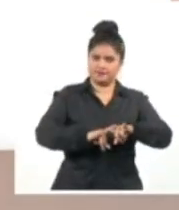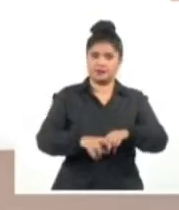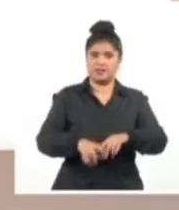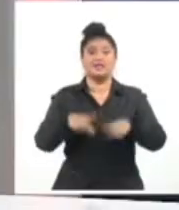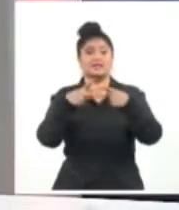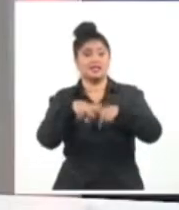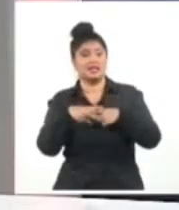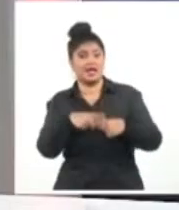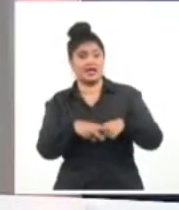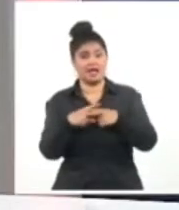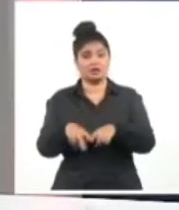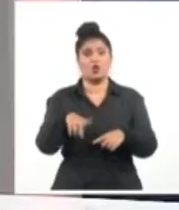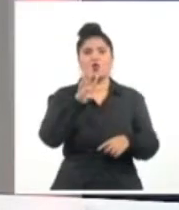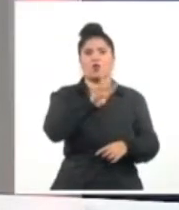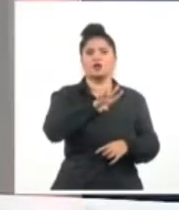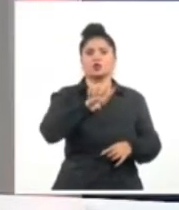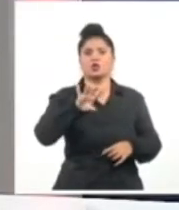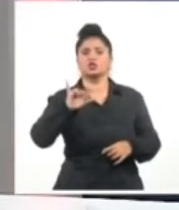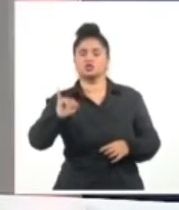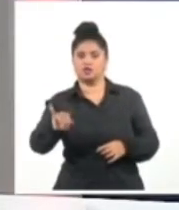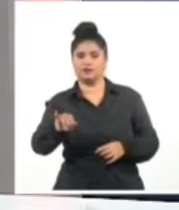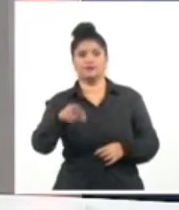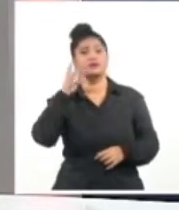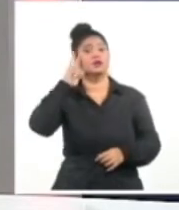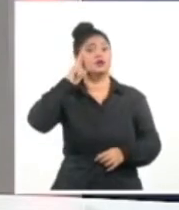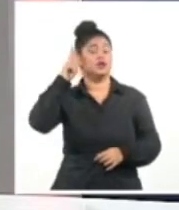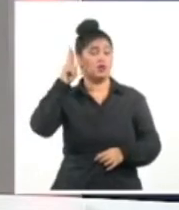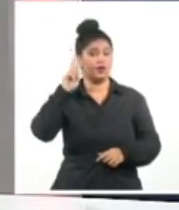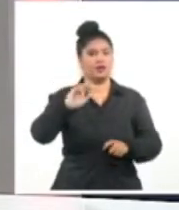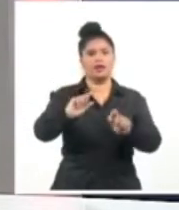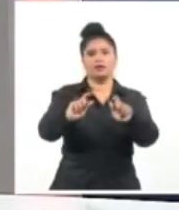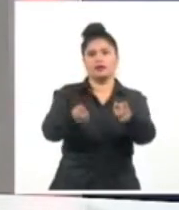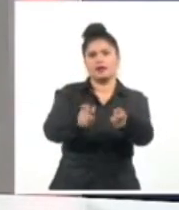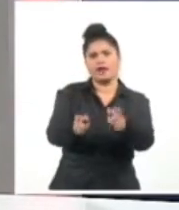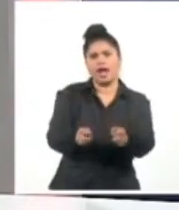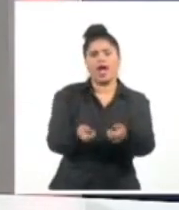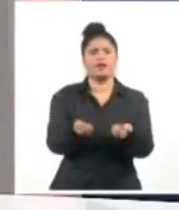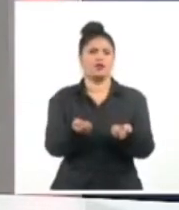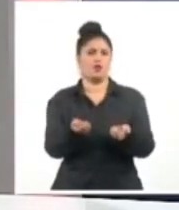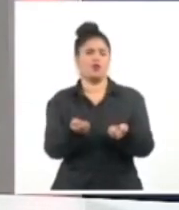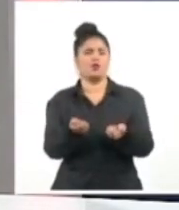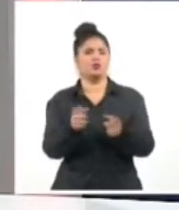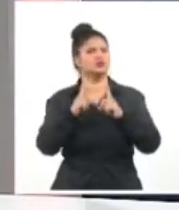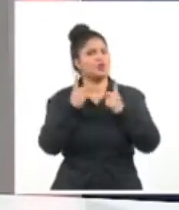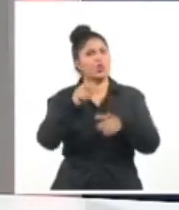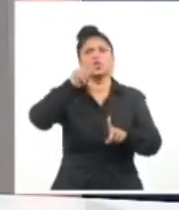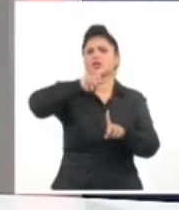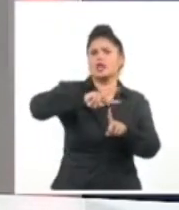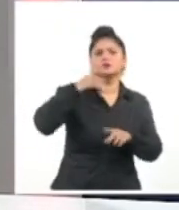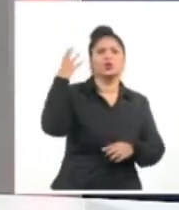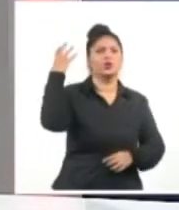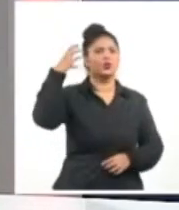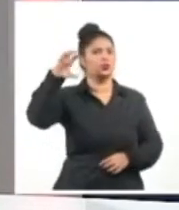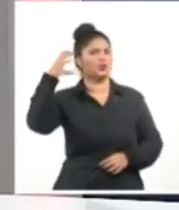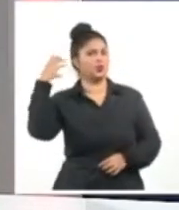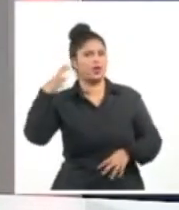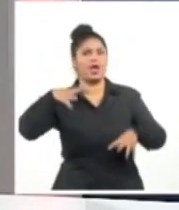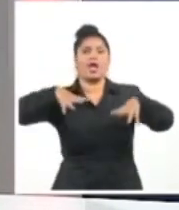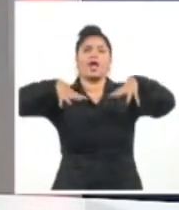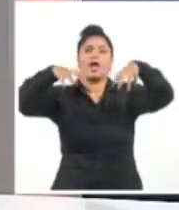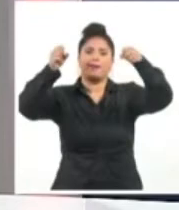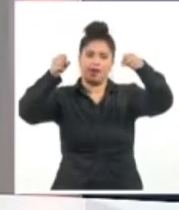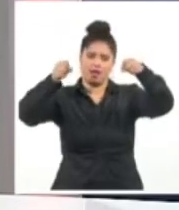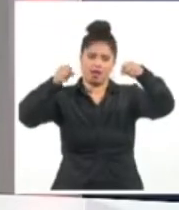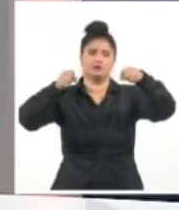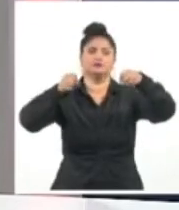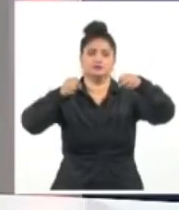446. Recordamos a la población que apagar los equipos encendidos de manera innecesaria, sobre todo en el horario pico, contribuye al ahorro de